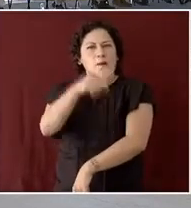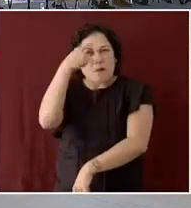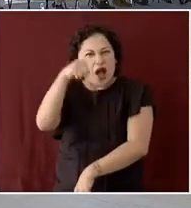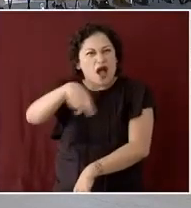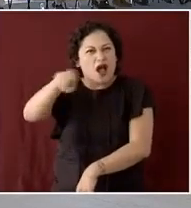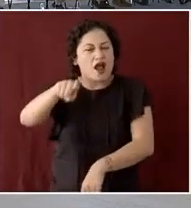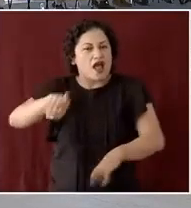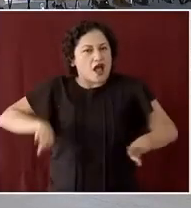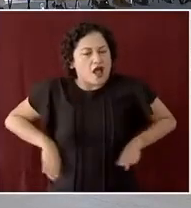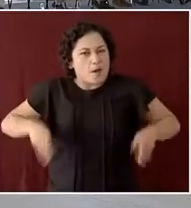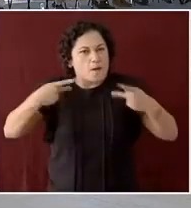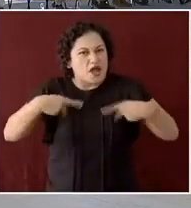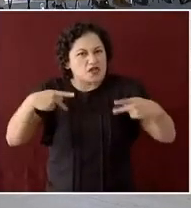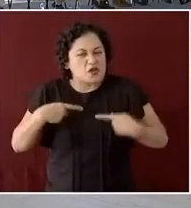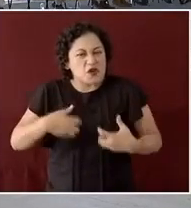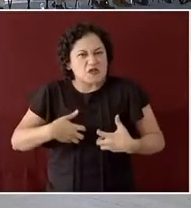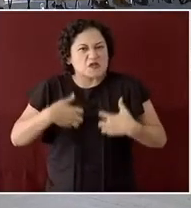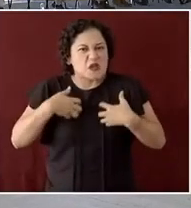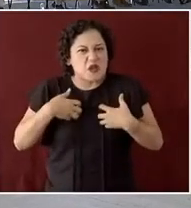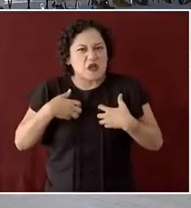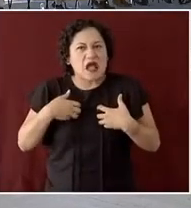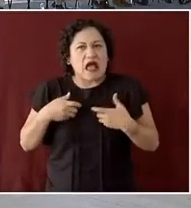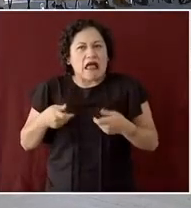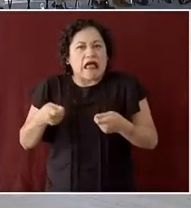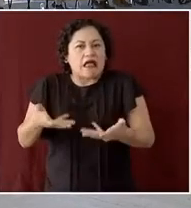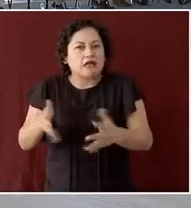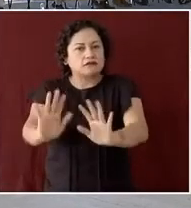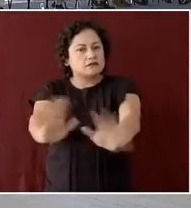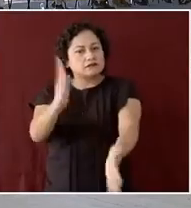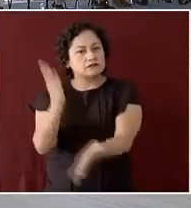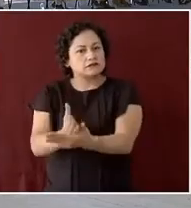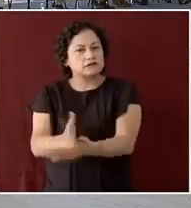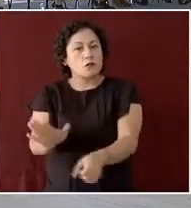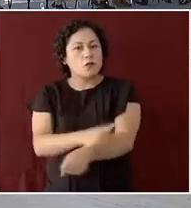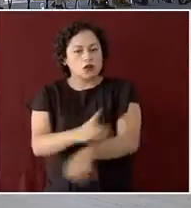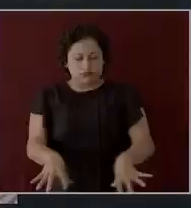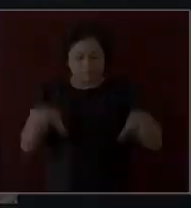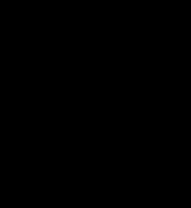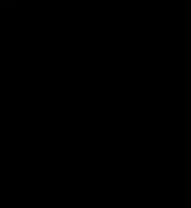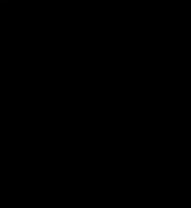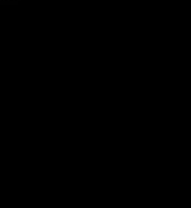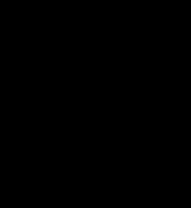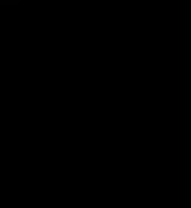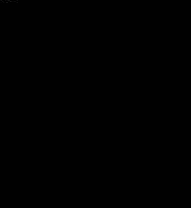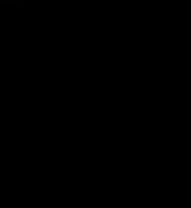que no tengan ninguna excusa, porque estas empresas del pueblo